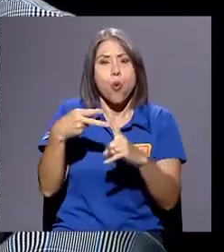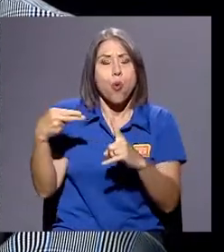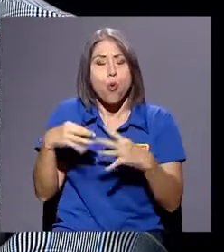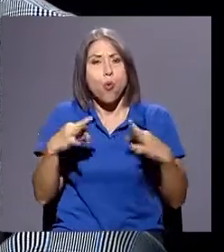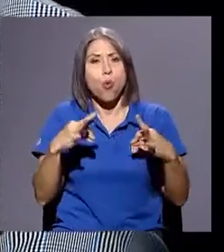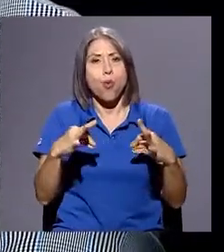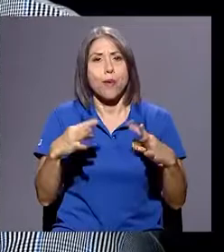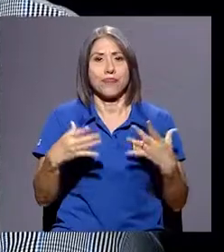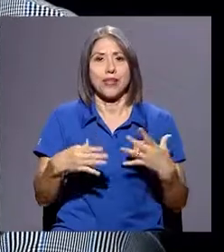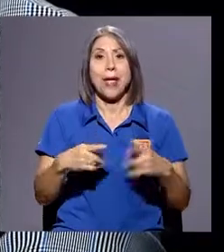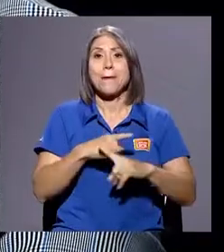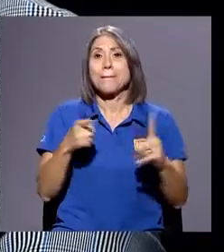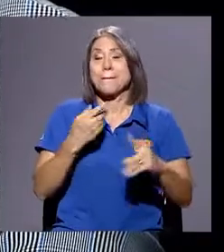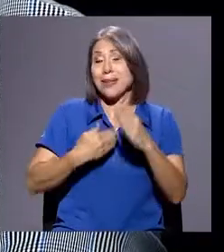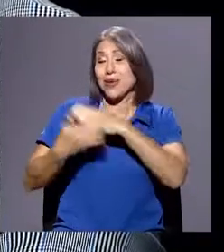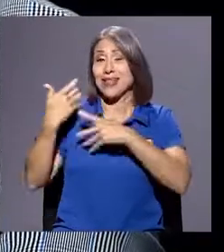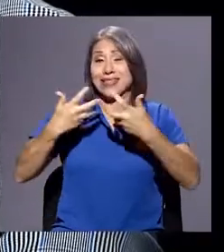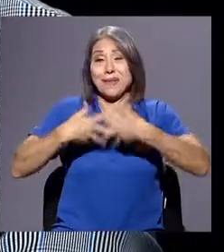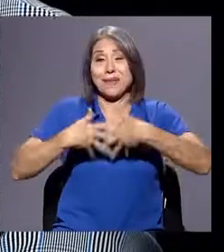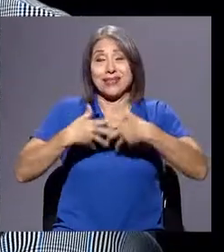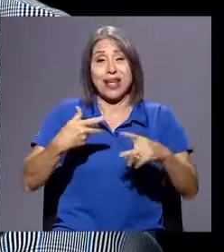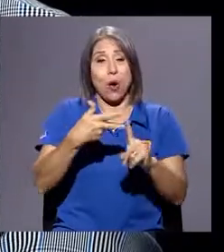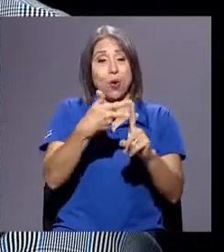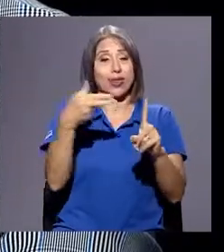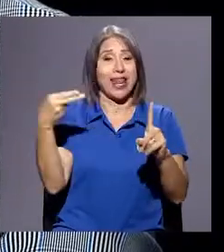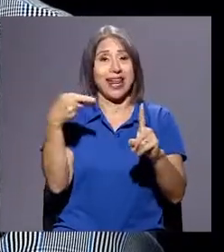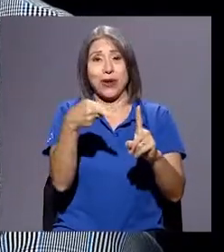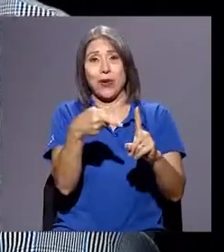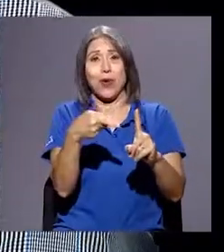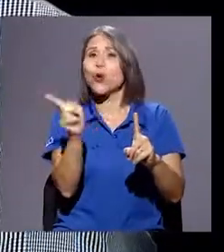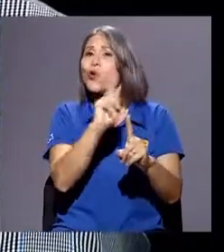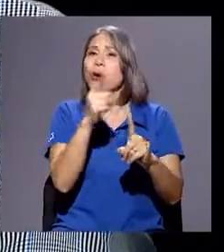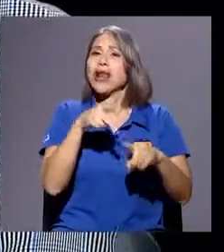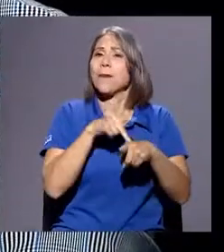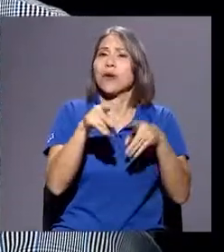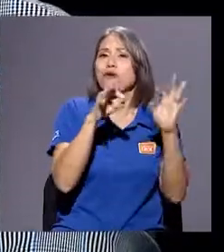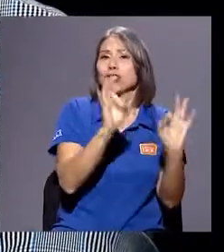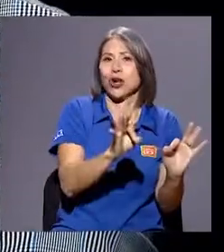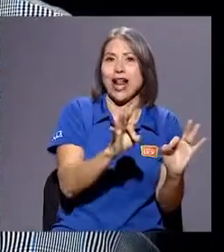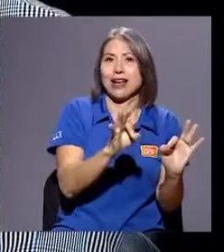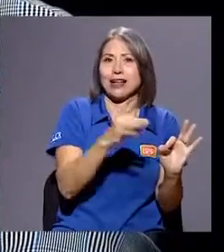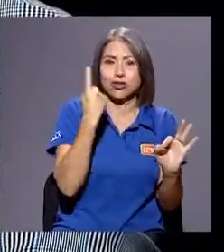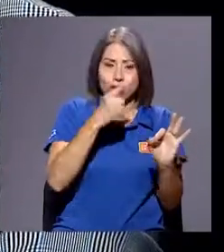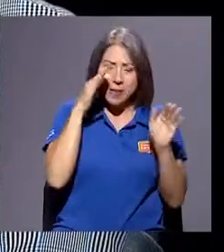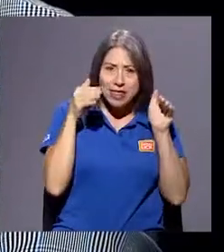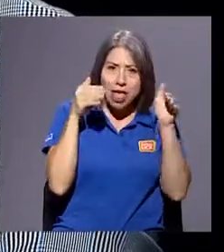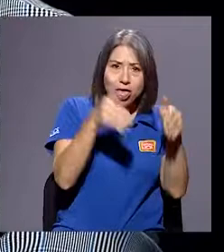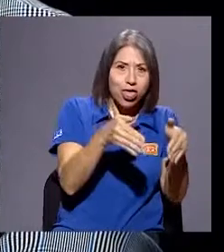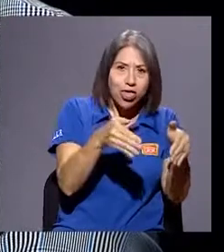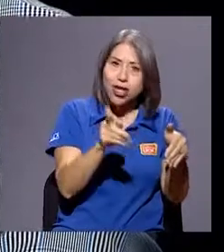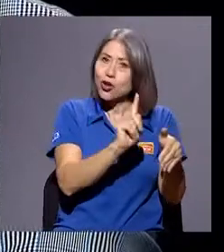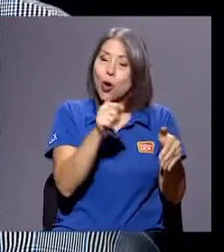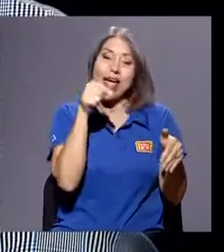el hotelero no era hotelero profesional, era su segunda profesión, y era un empresario de vehículos, o era un